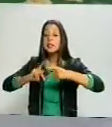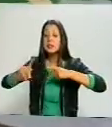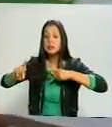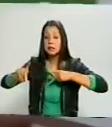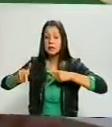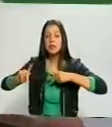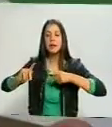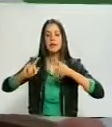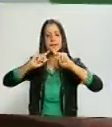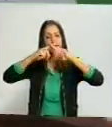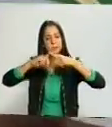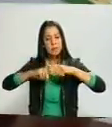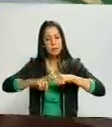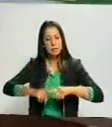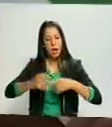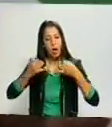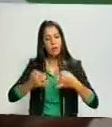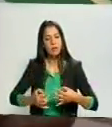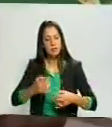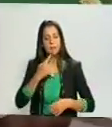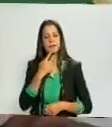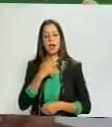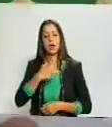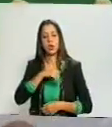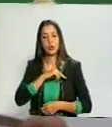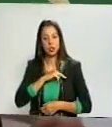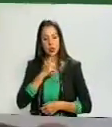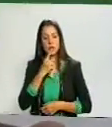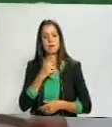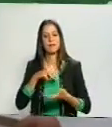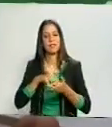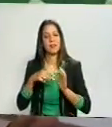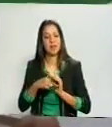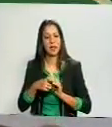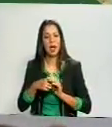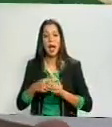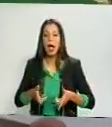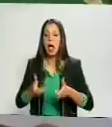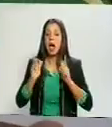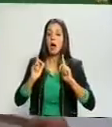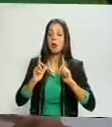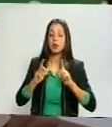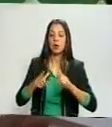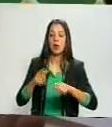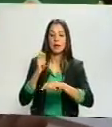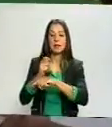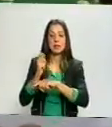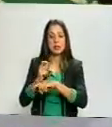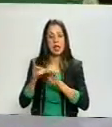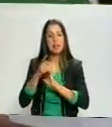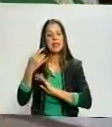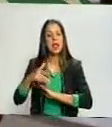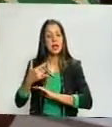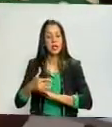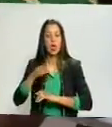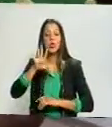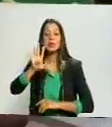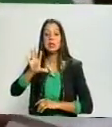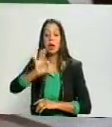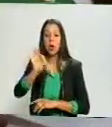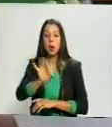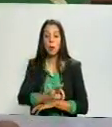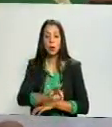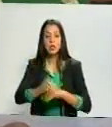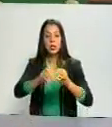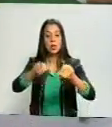en la cuenta, nosotros solamente vamos a entregar en concesiones mineras, en derechos mineros, el 5% de